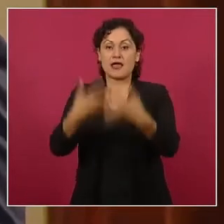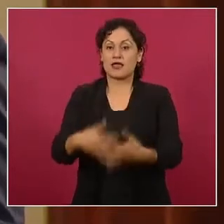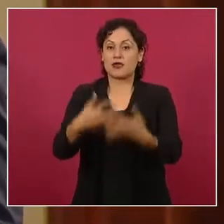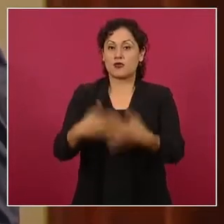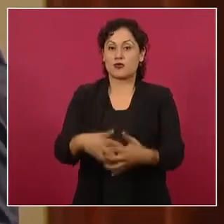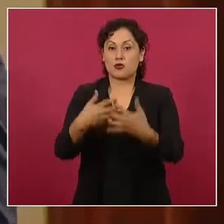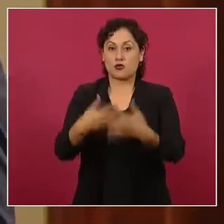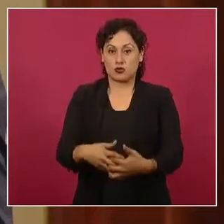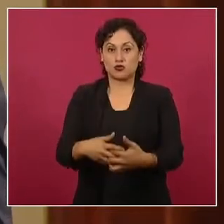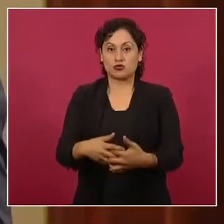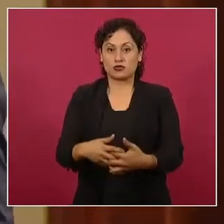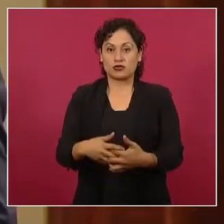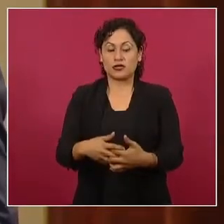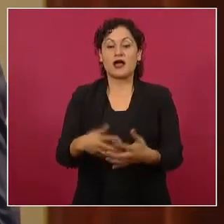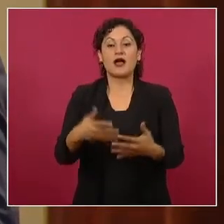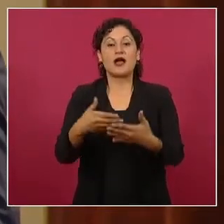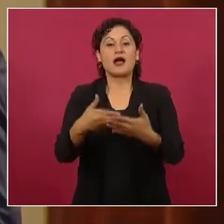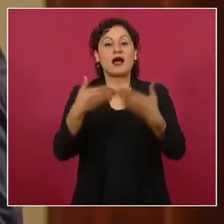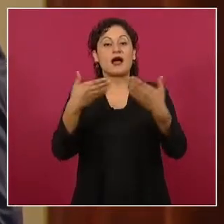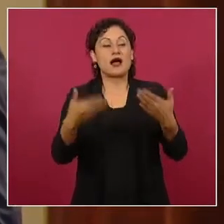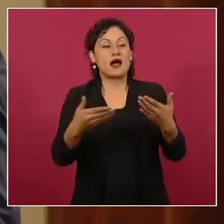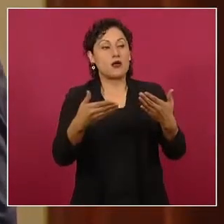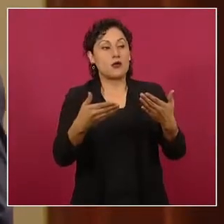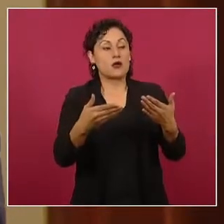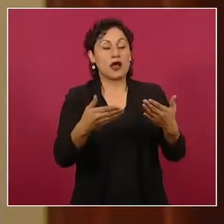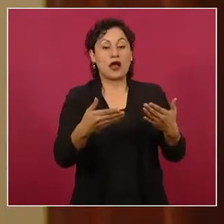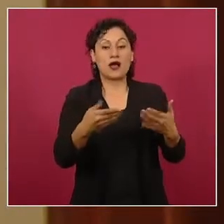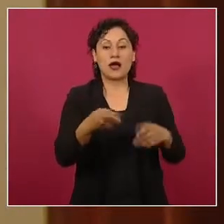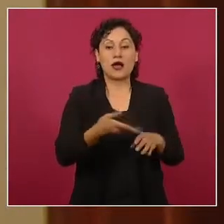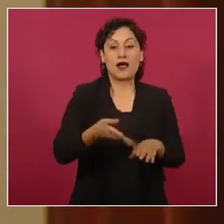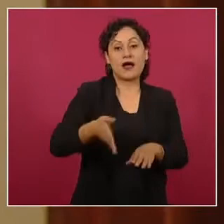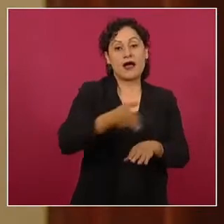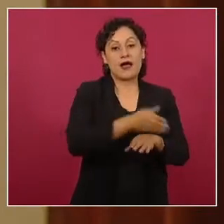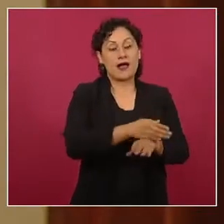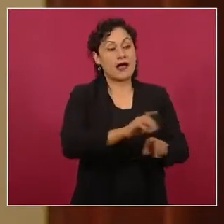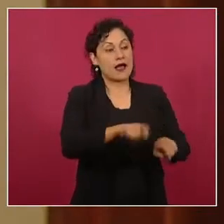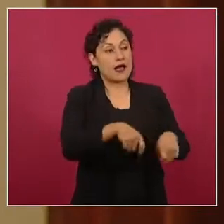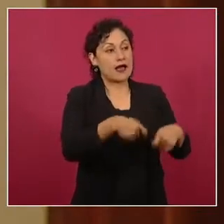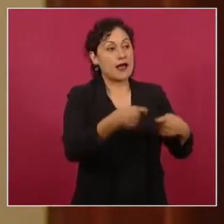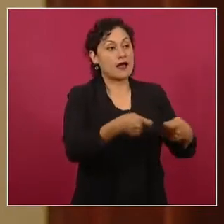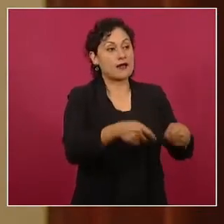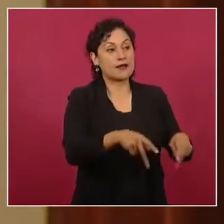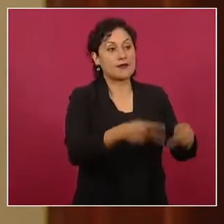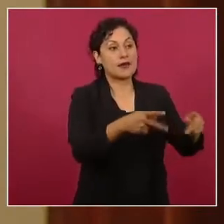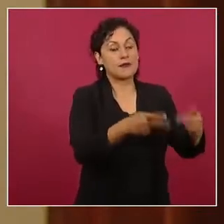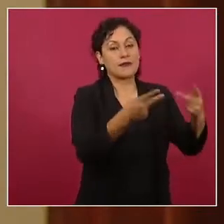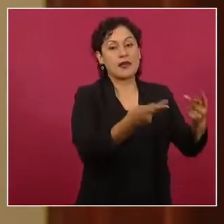México pasó de ser comercial a un modelo de servicio público y eso quedó en la ley.